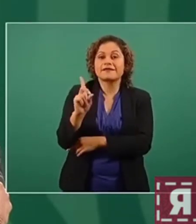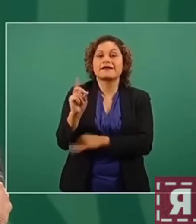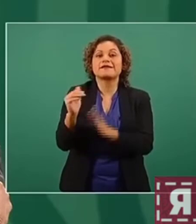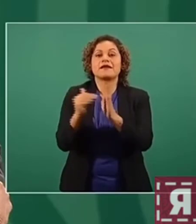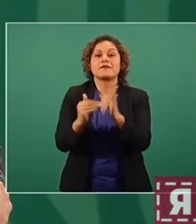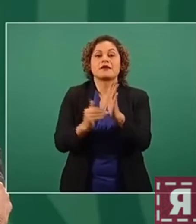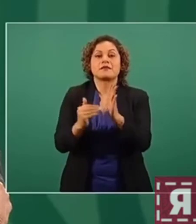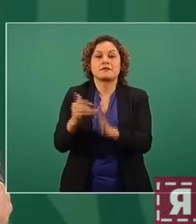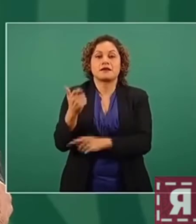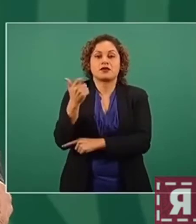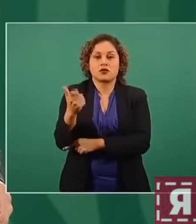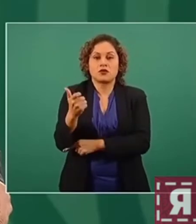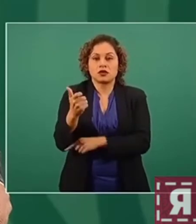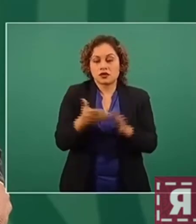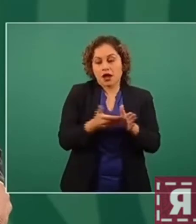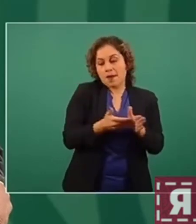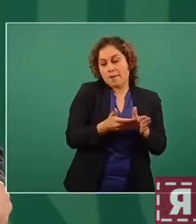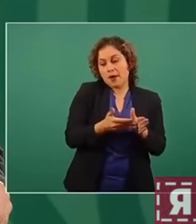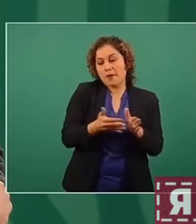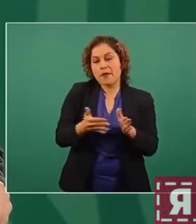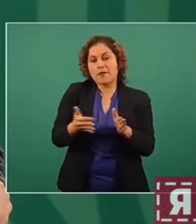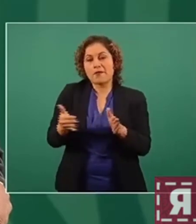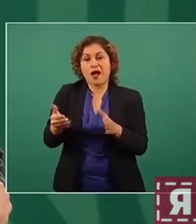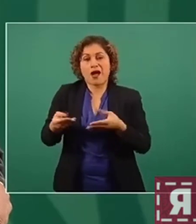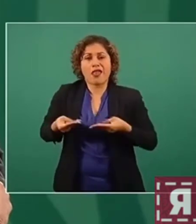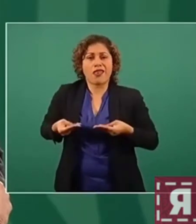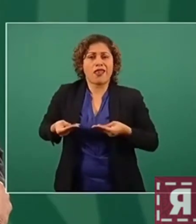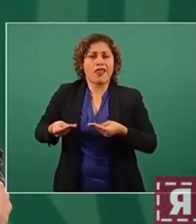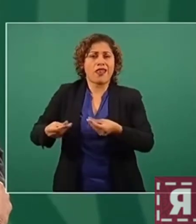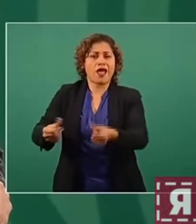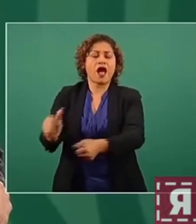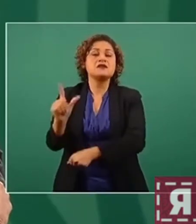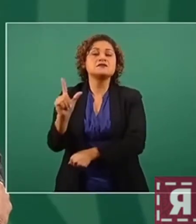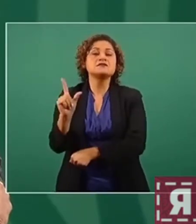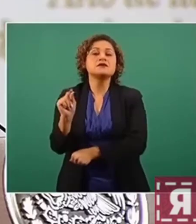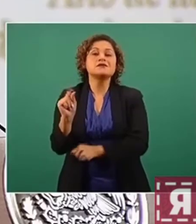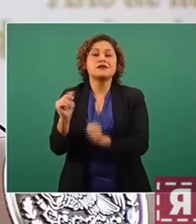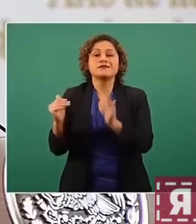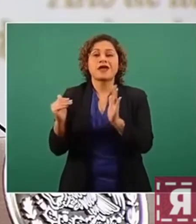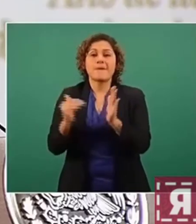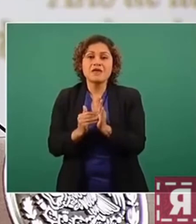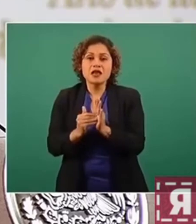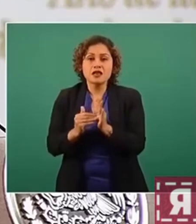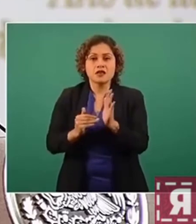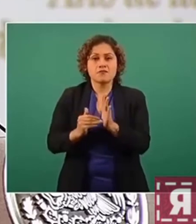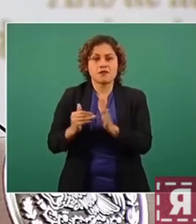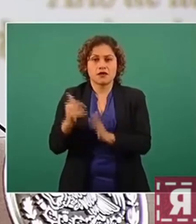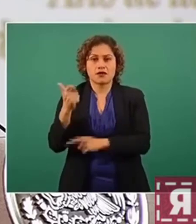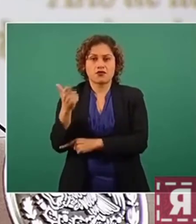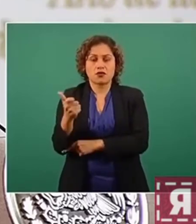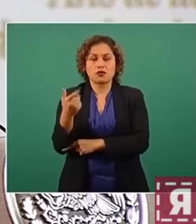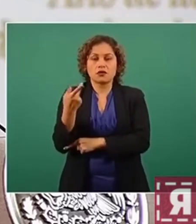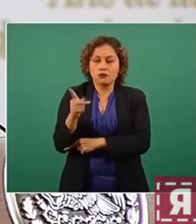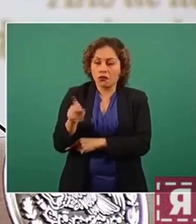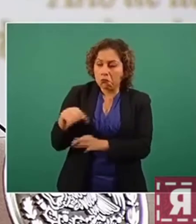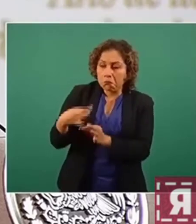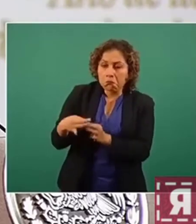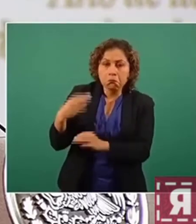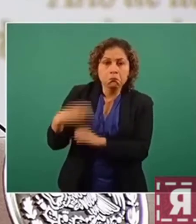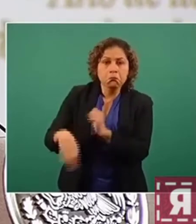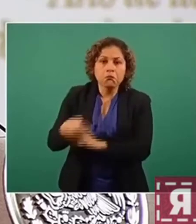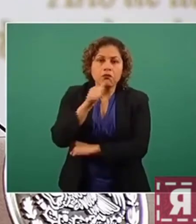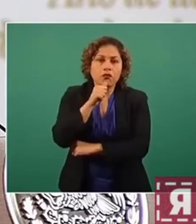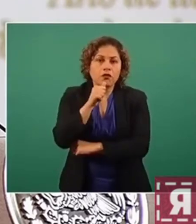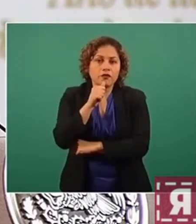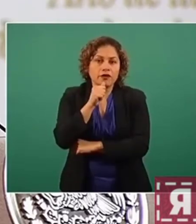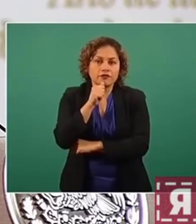de 70 mil y no se termina. Y vamos a requerir cuando menos unos